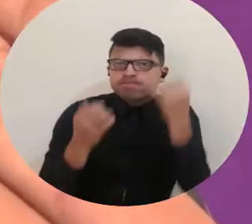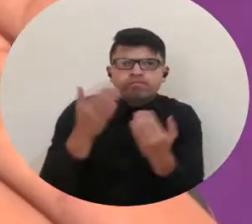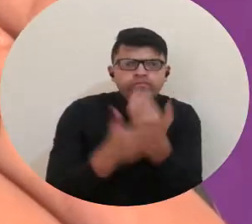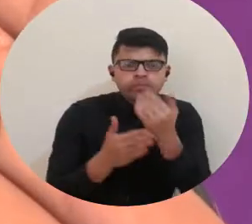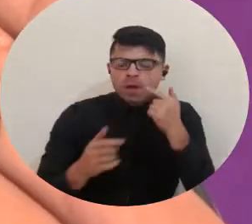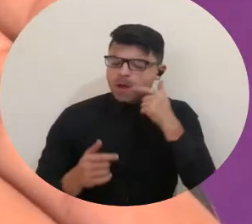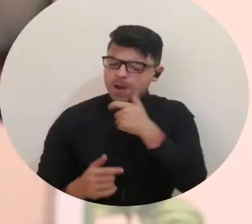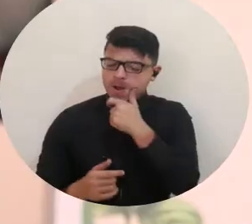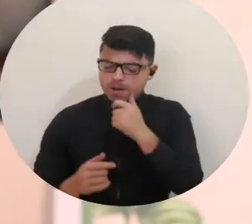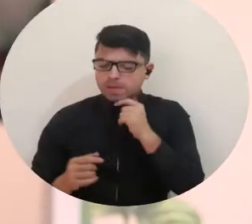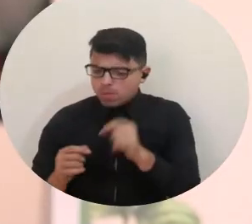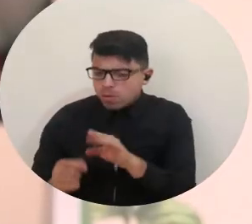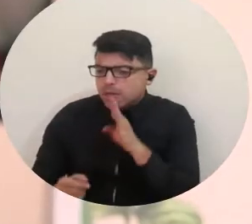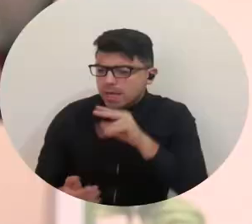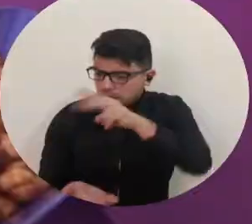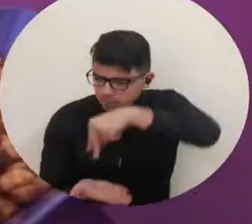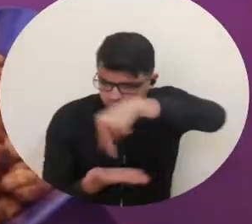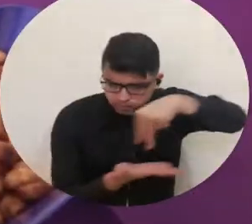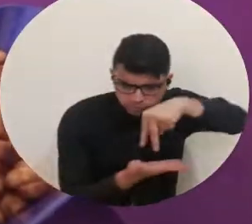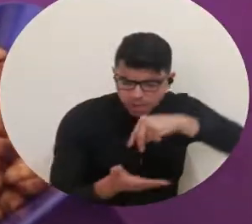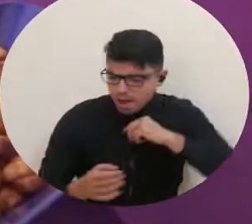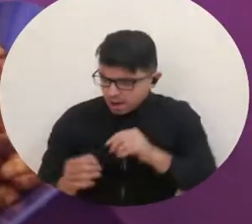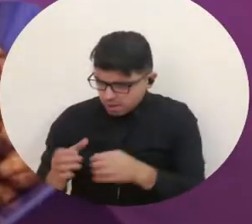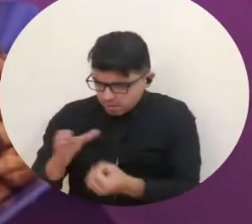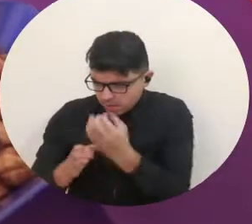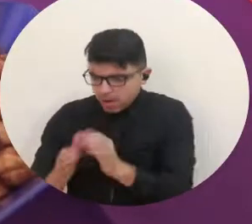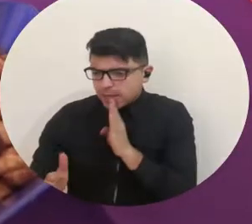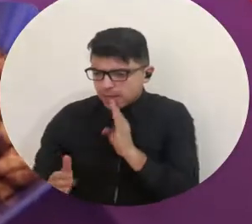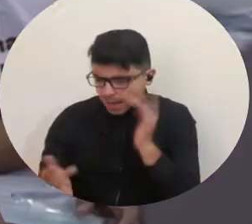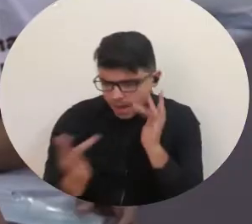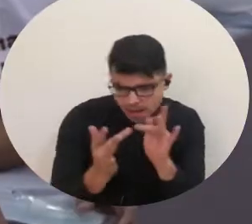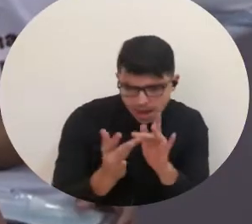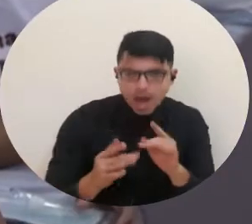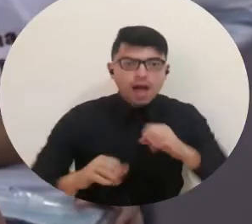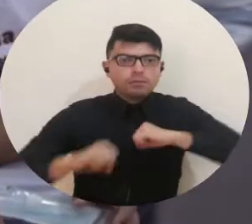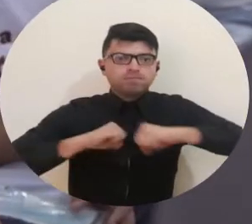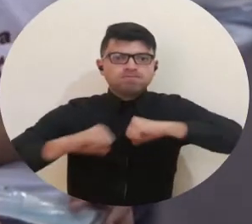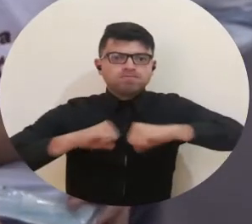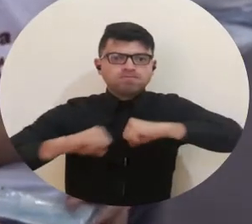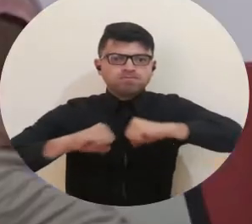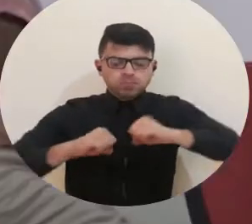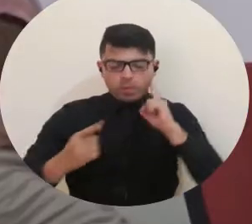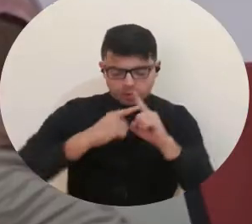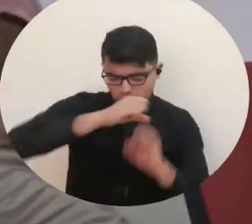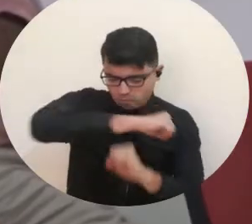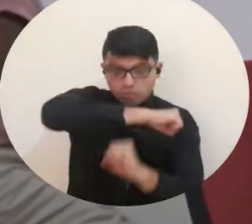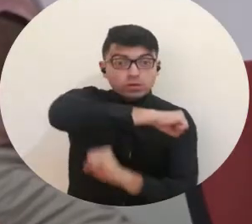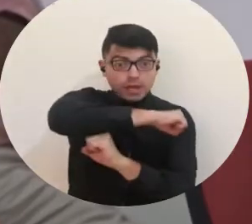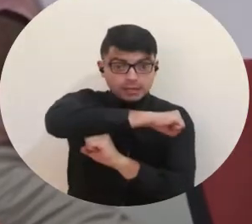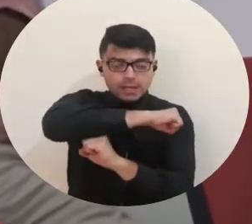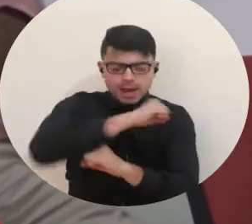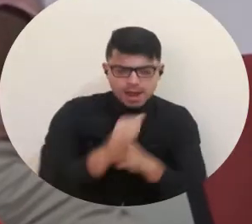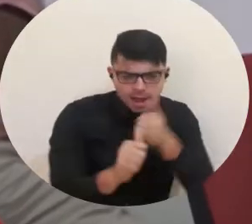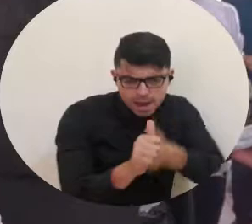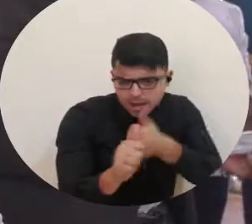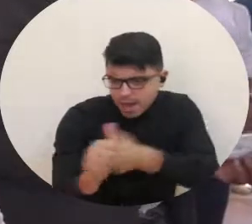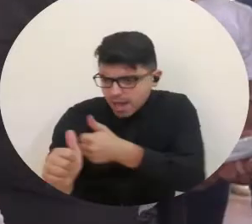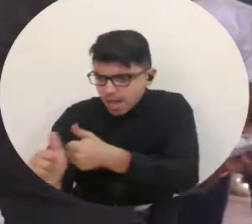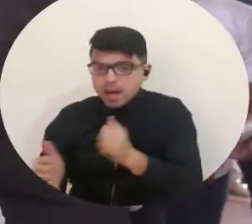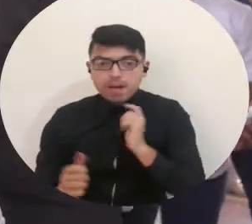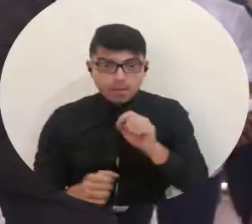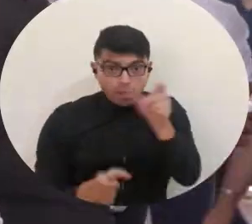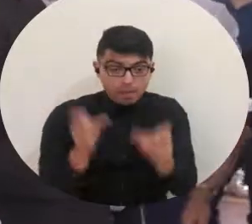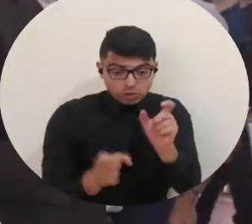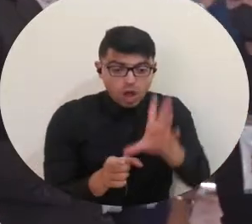de identificar los actores de la cadena y con base en eso generar acciones en función de fortalecer a cada